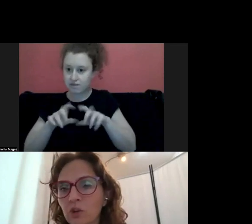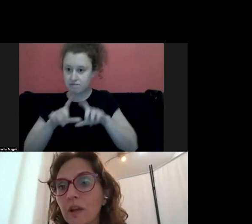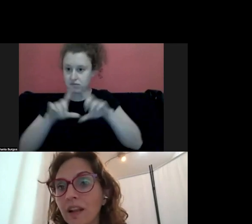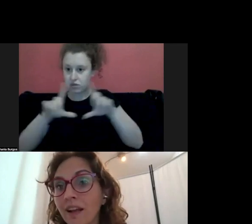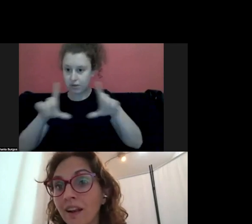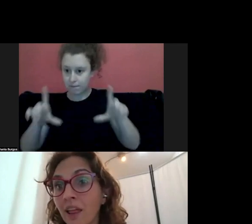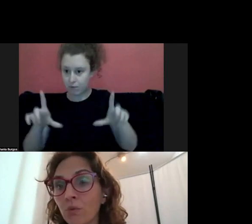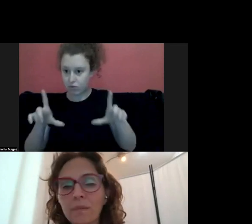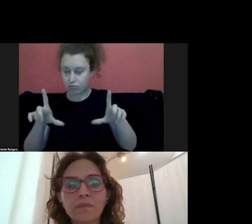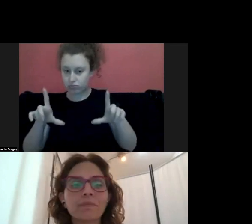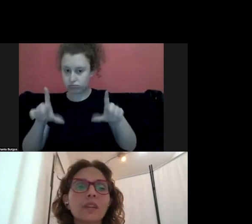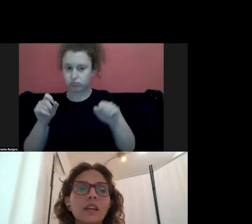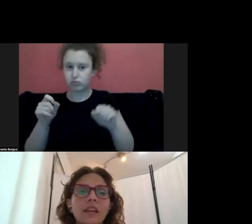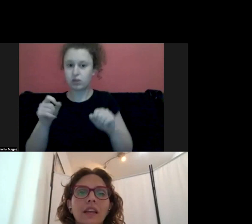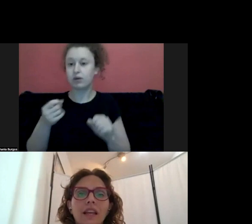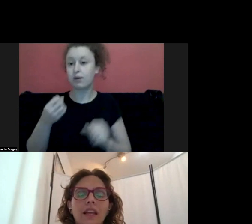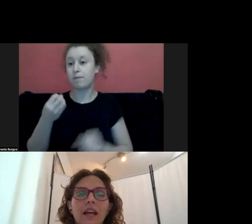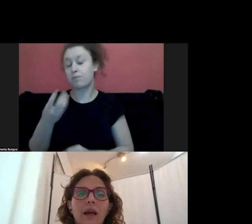y resolver la duda.